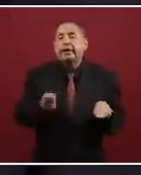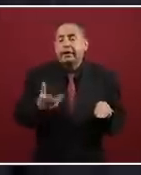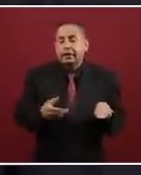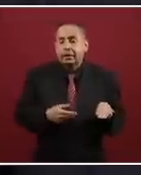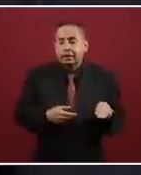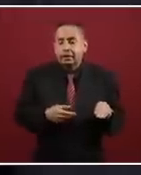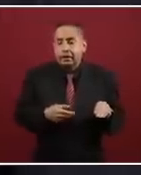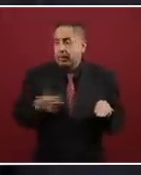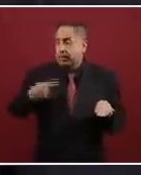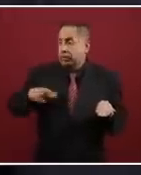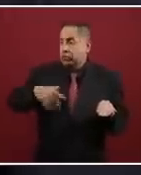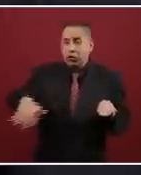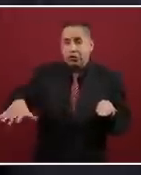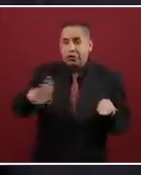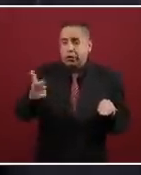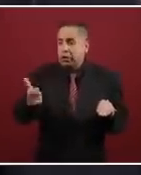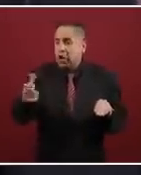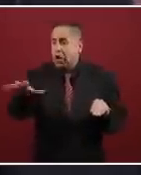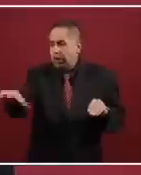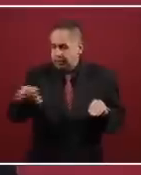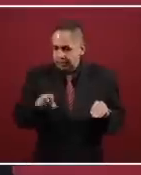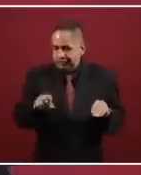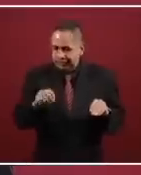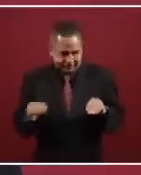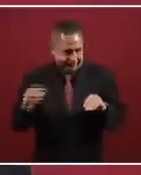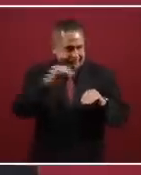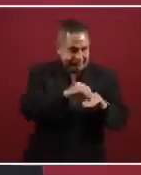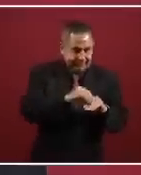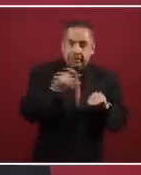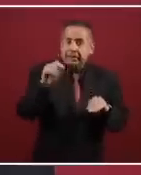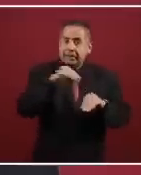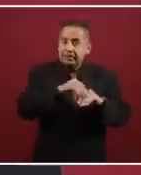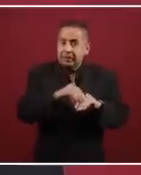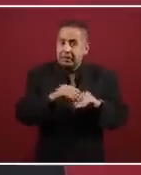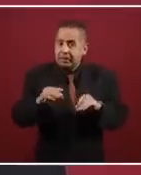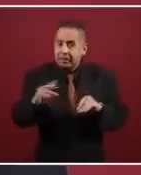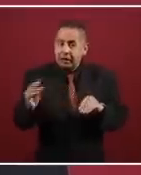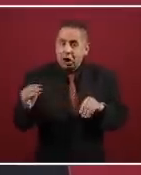con dinero del pueblo, le aportaba otros 20,000.